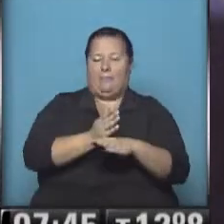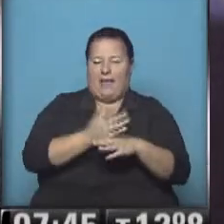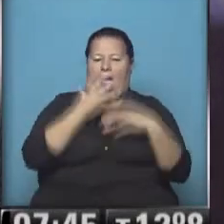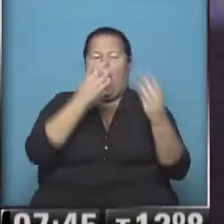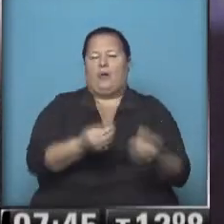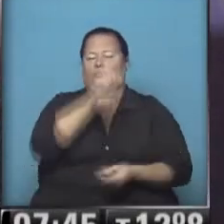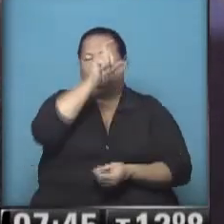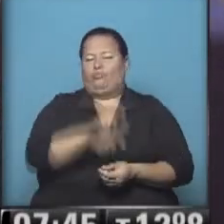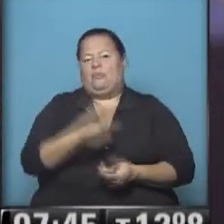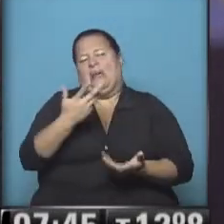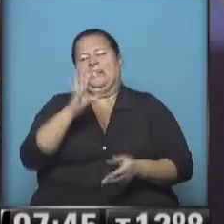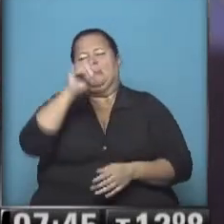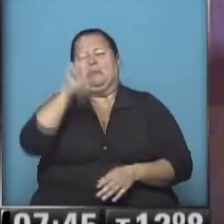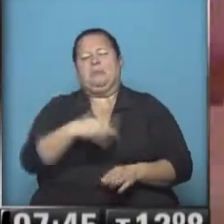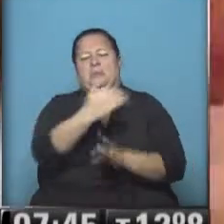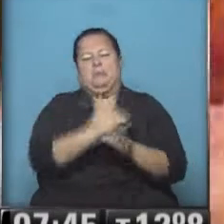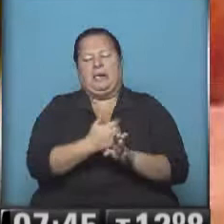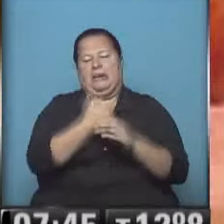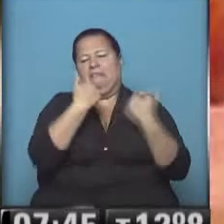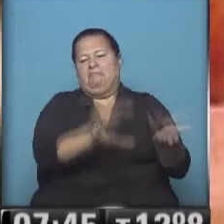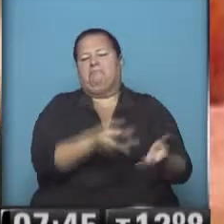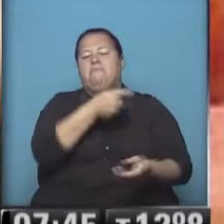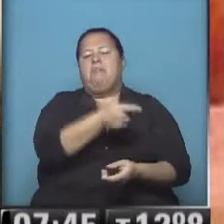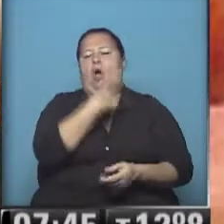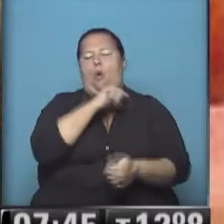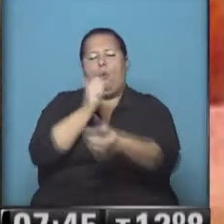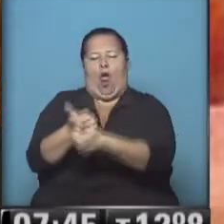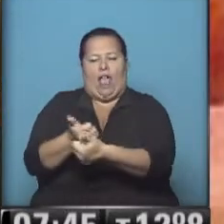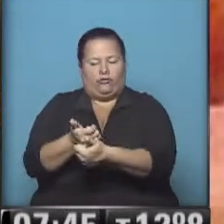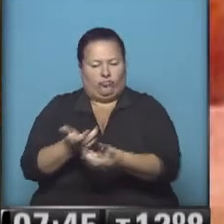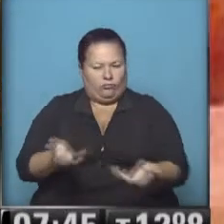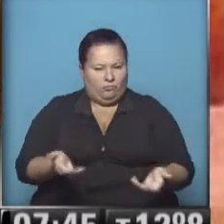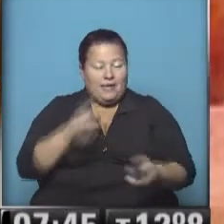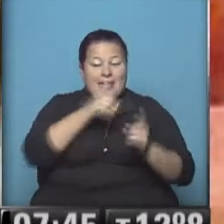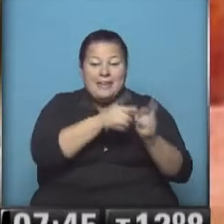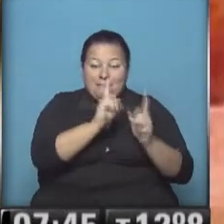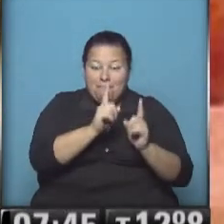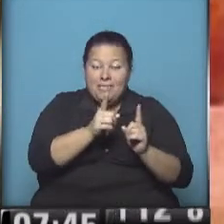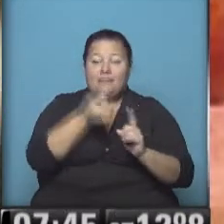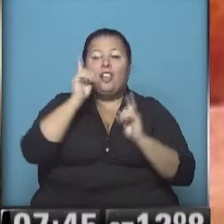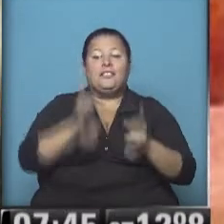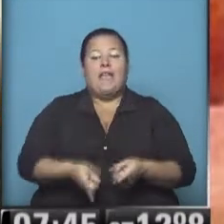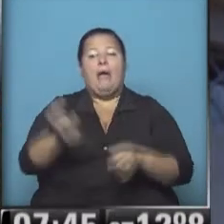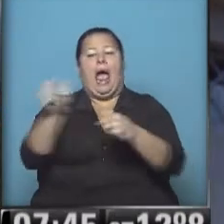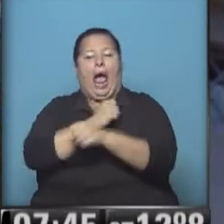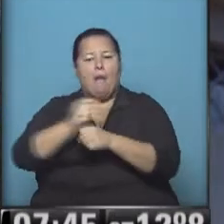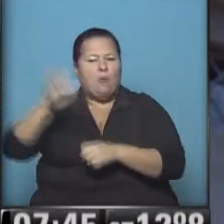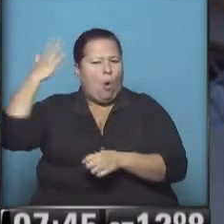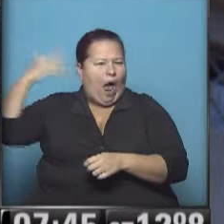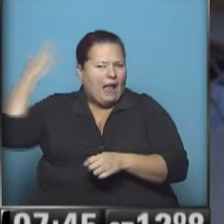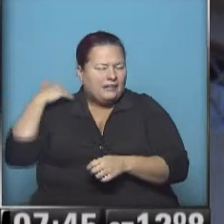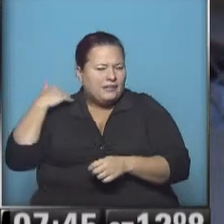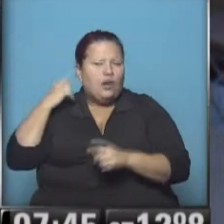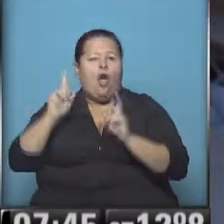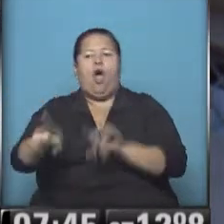para bueno vamos a reducirlo en 50% la pena para el abusador del niño es el mismo que había aprobado tiempo atrás